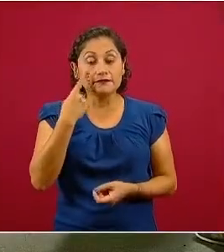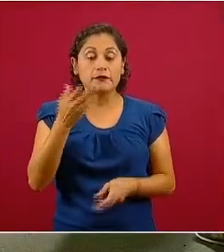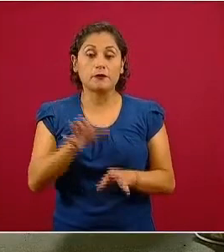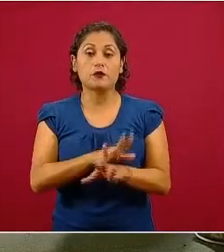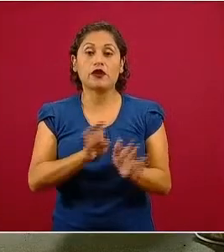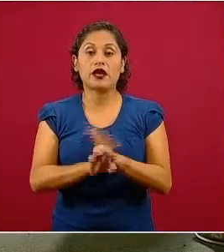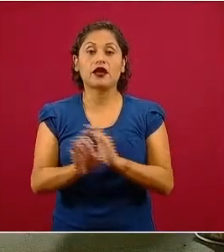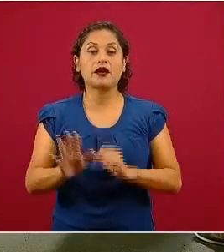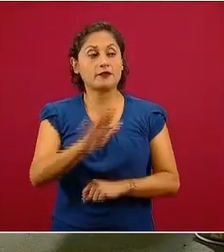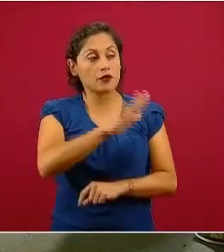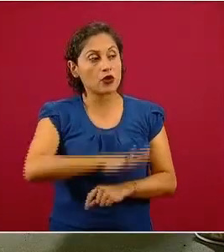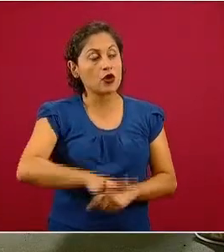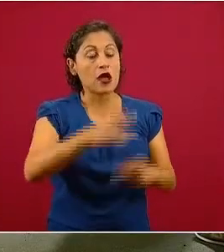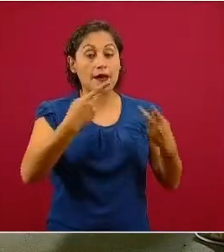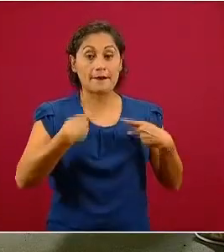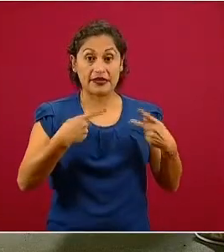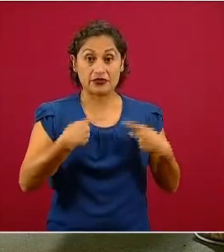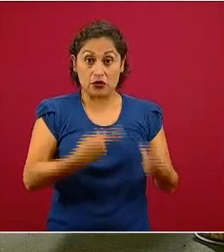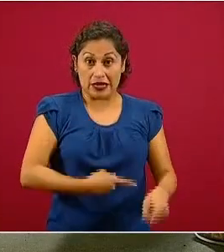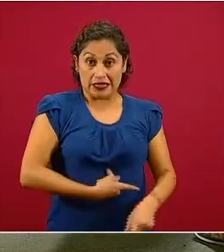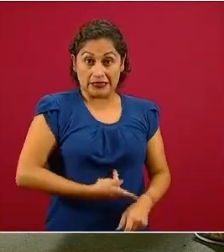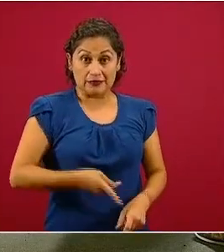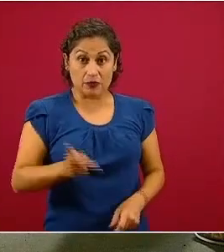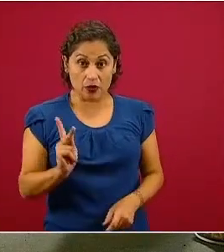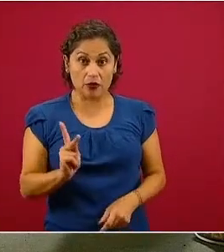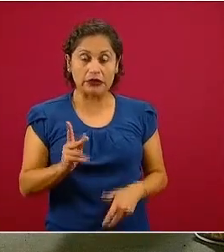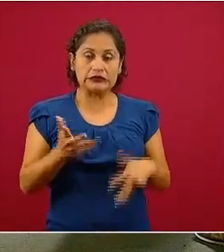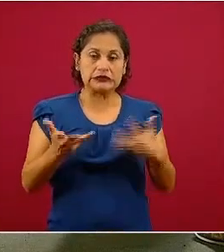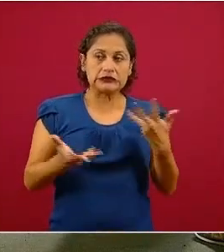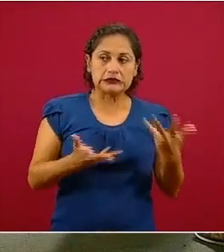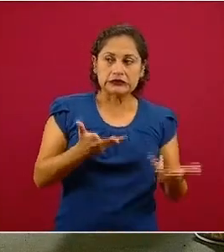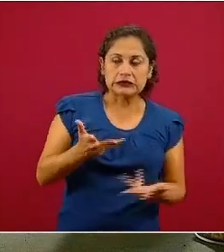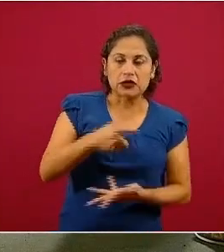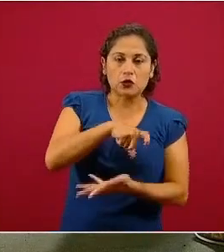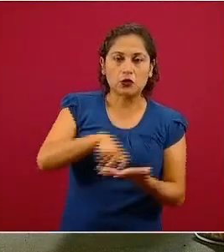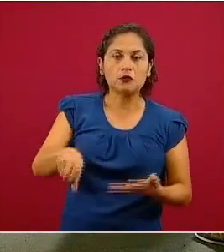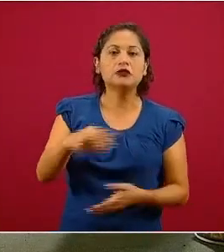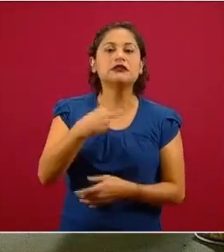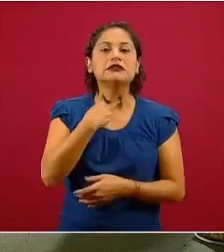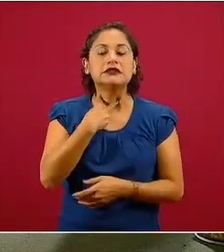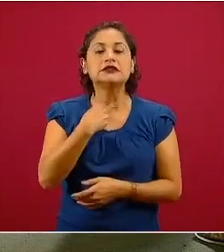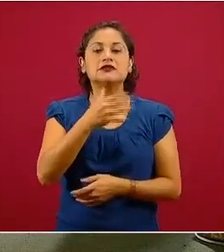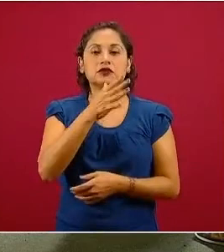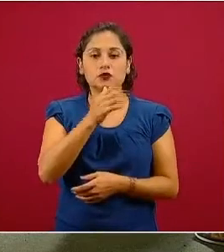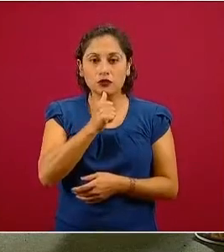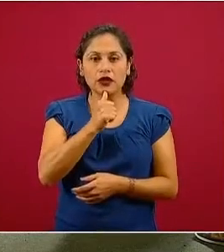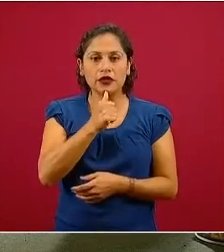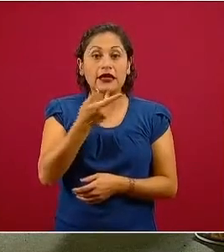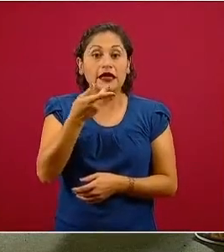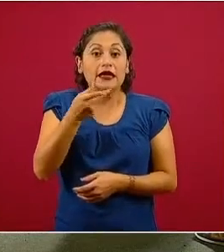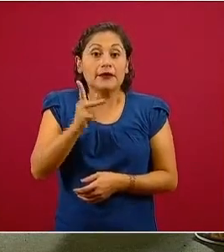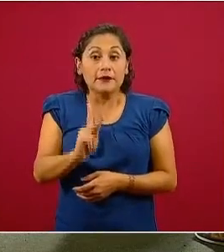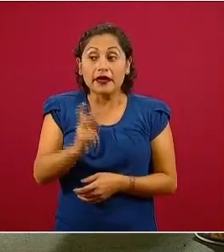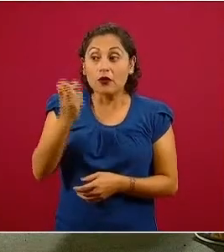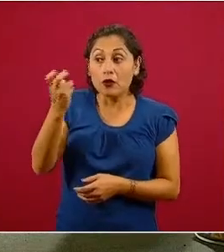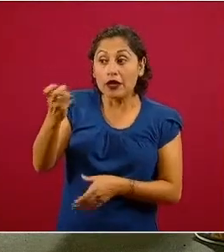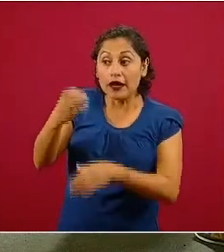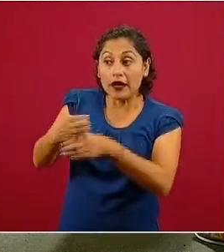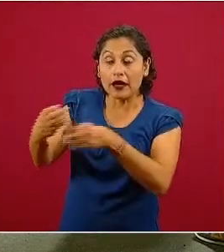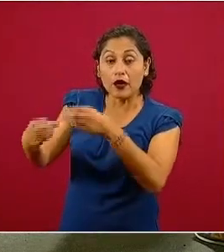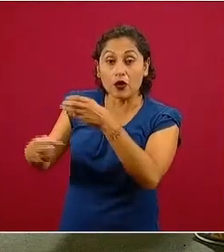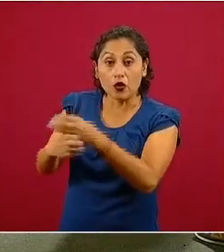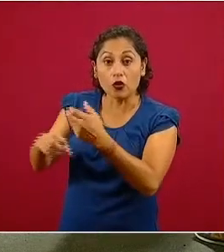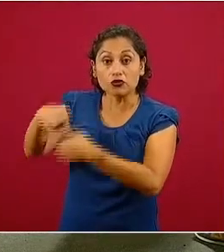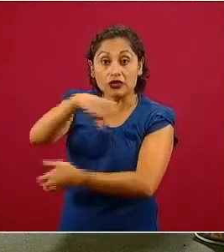menor ingreso, porque es a quienes les afecta más el bolsillo, pero como se disuade el consumo de un producto tóxico, un